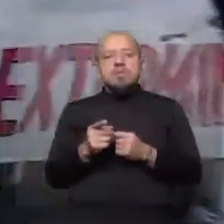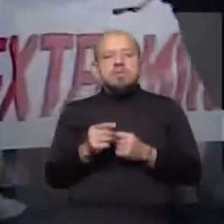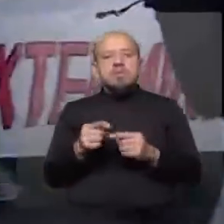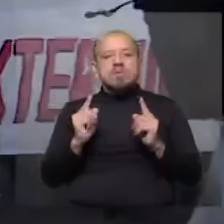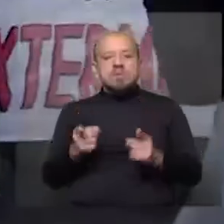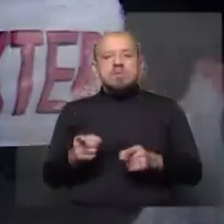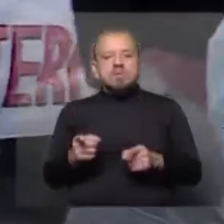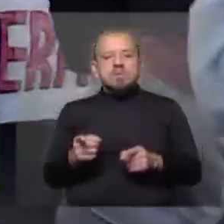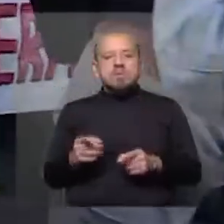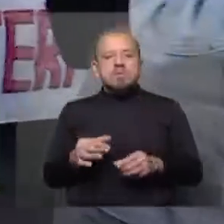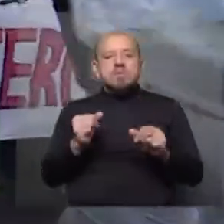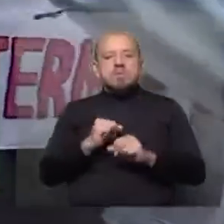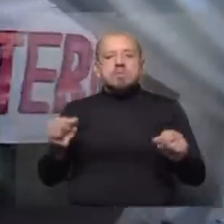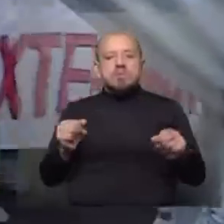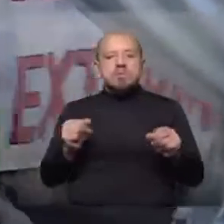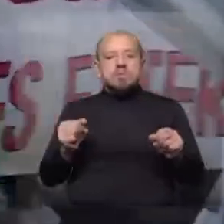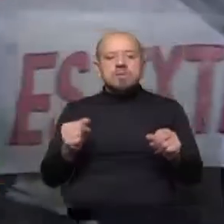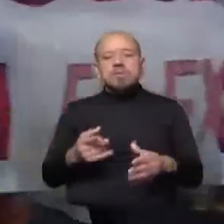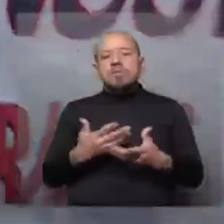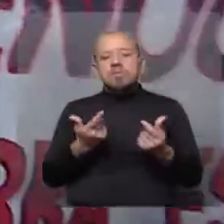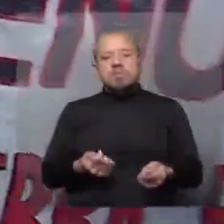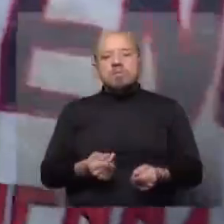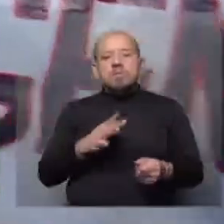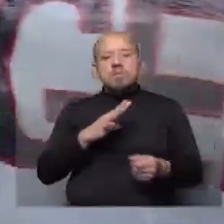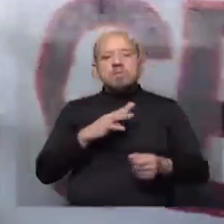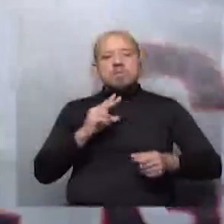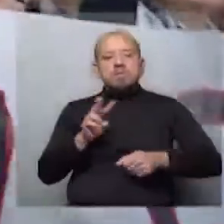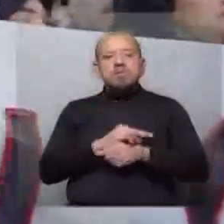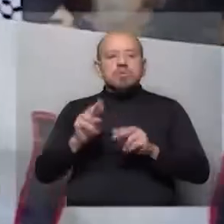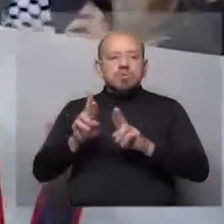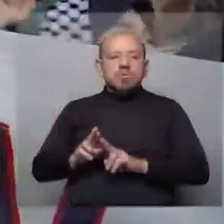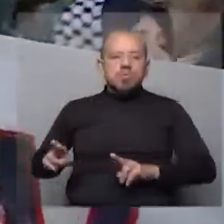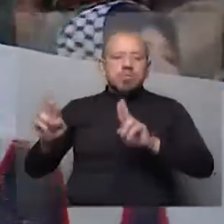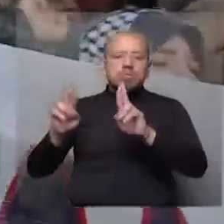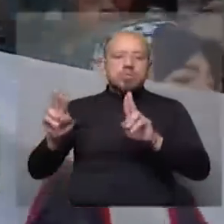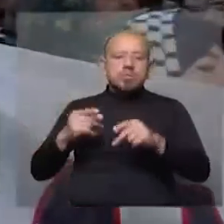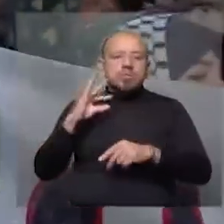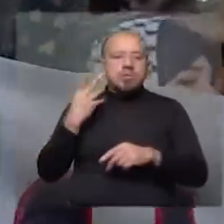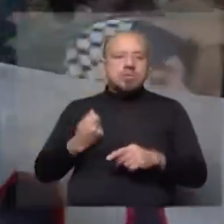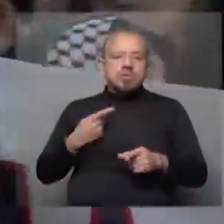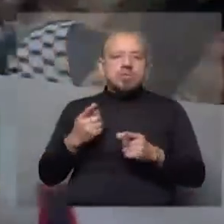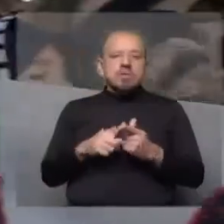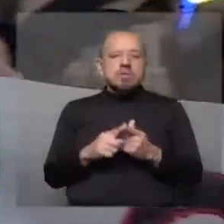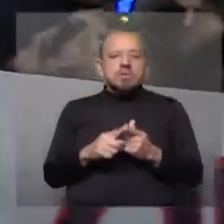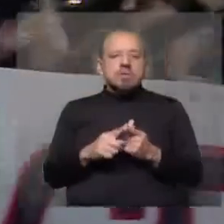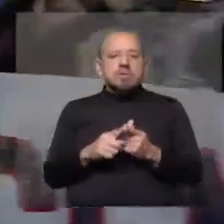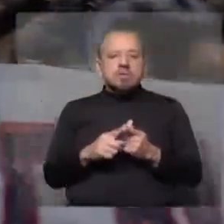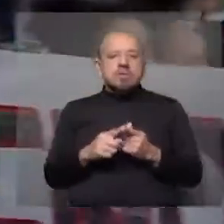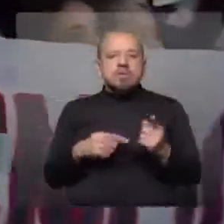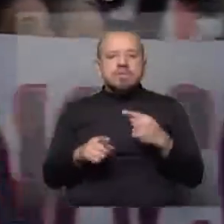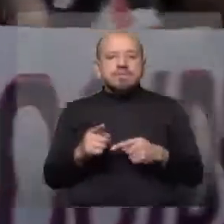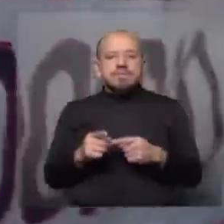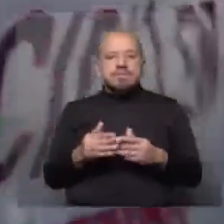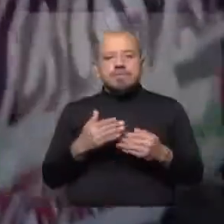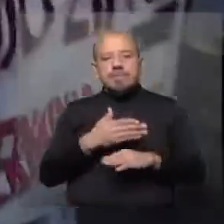en que se permita la ayuda humanitaria y que haya protección de la ONU a la población Palestina en un ratito